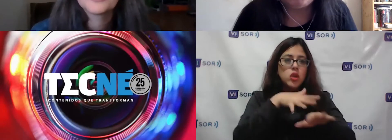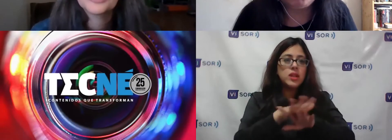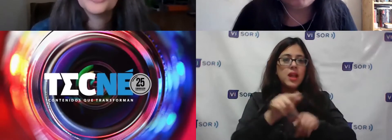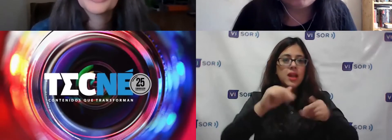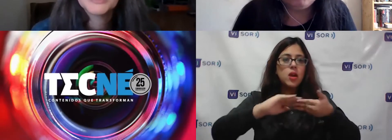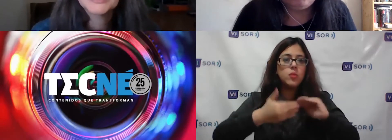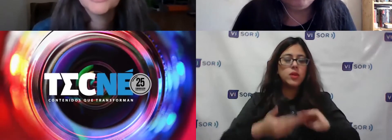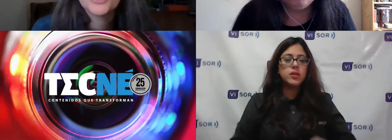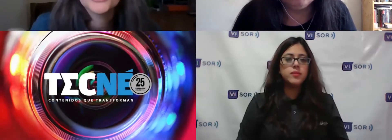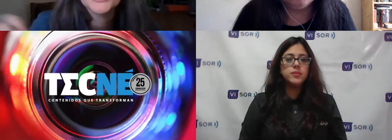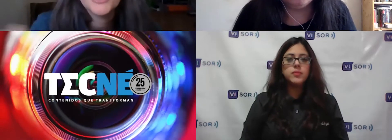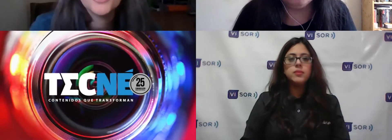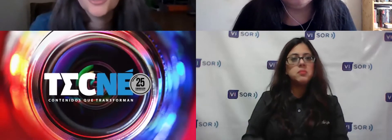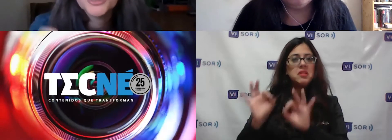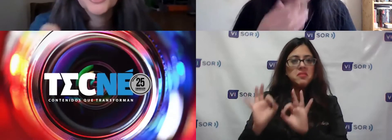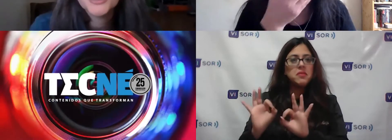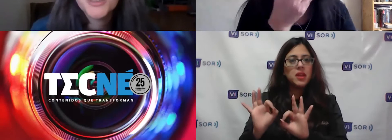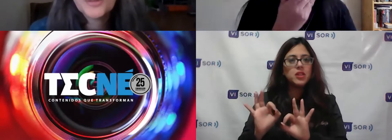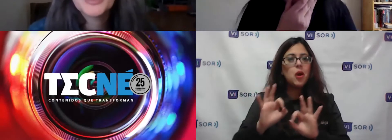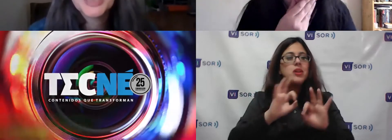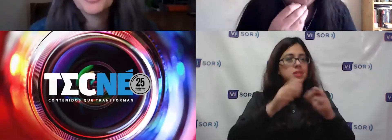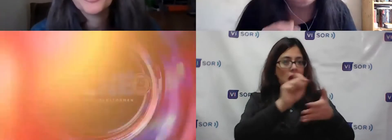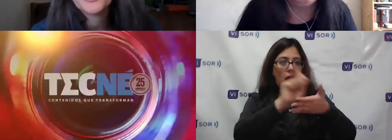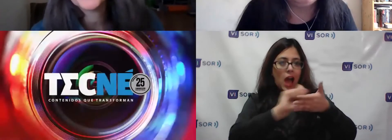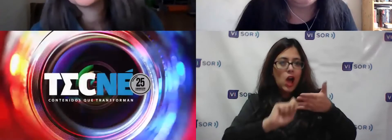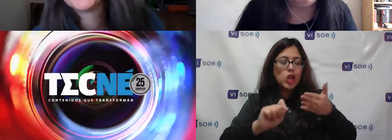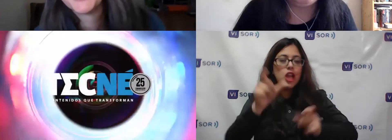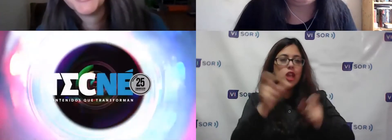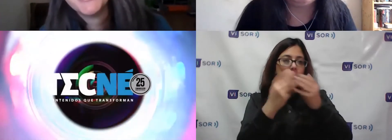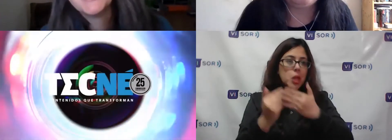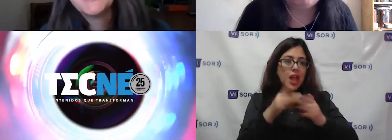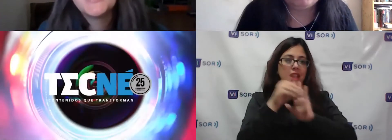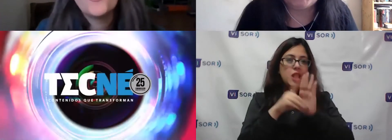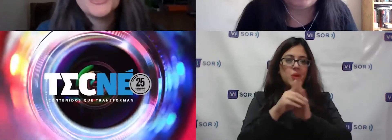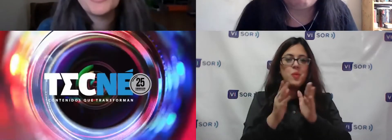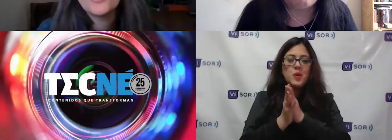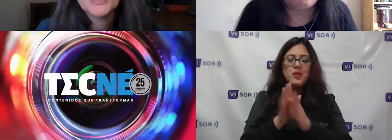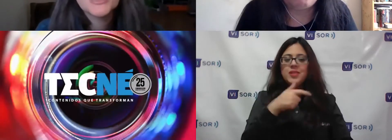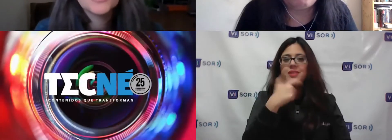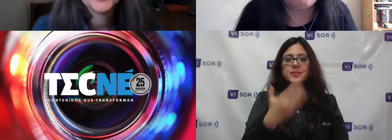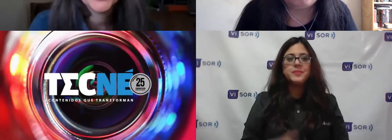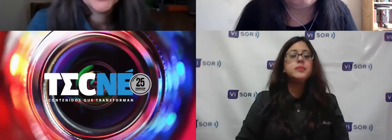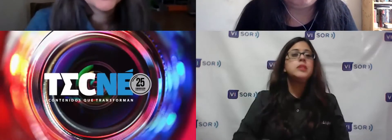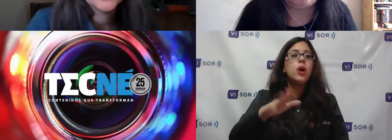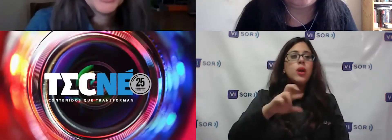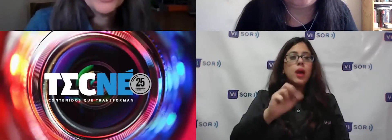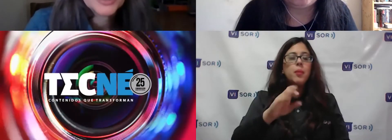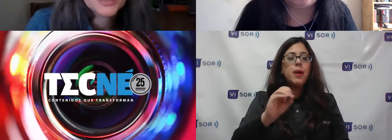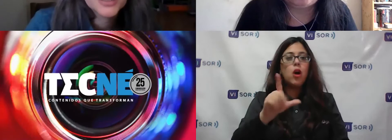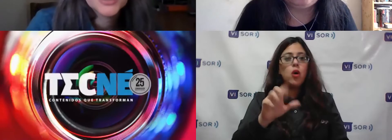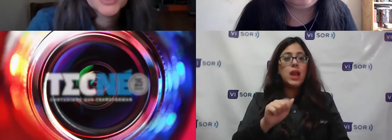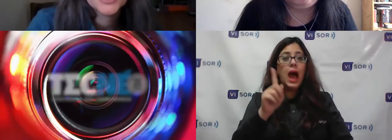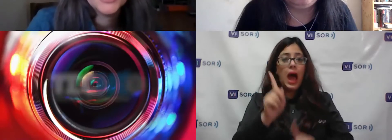súper fantástico anoten ahí los estudiantes de documental por favor oye pagola voy a hacerte preguntas